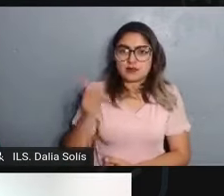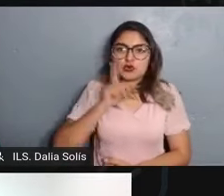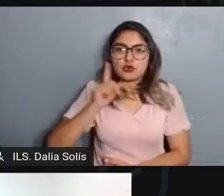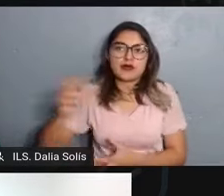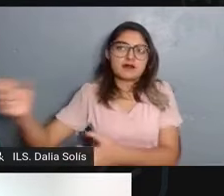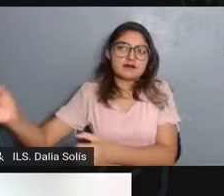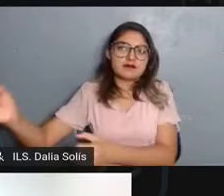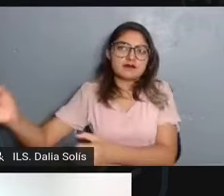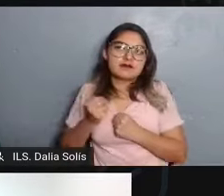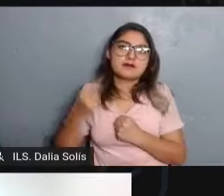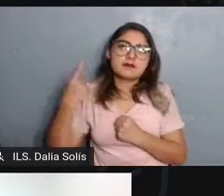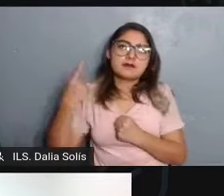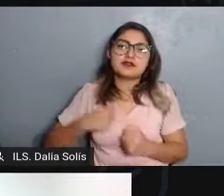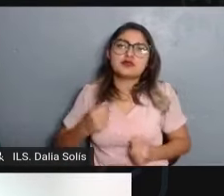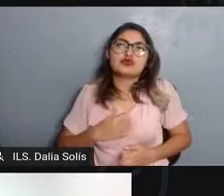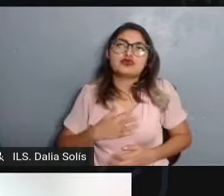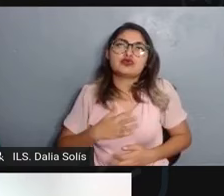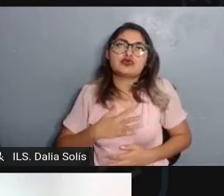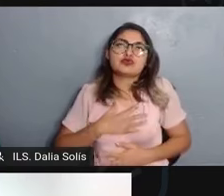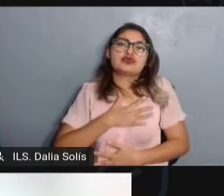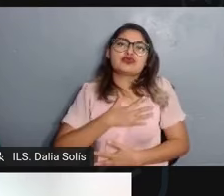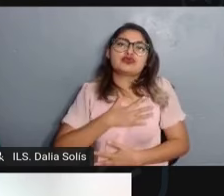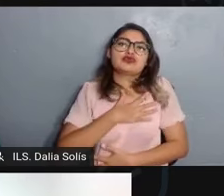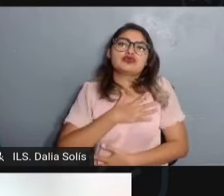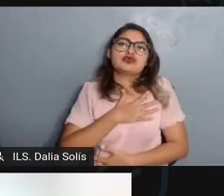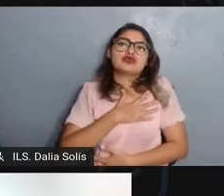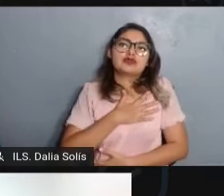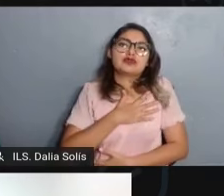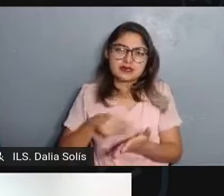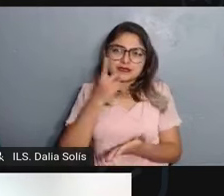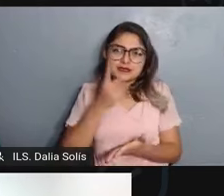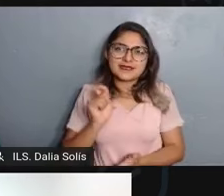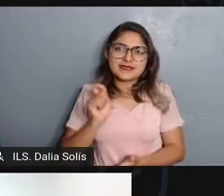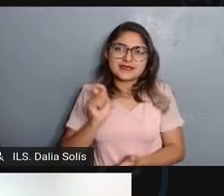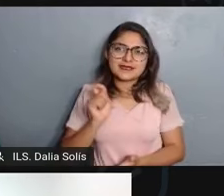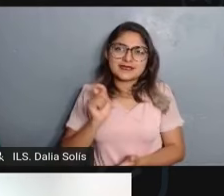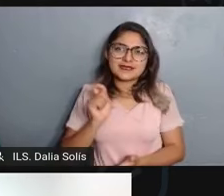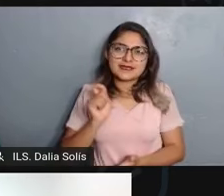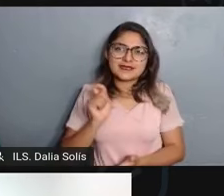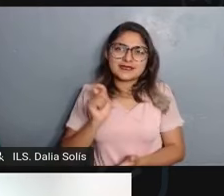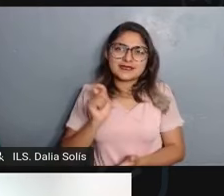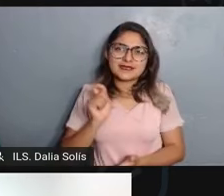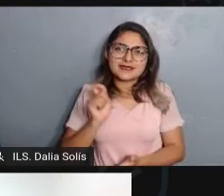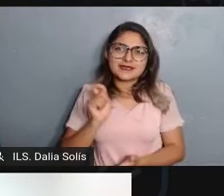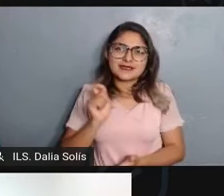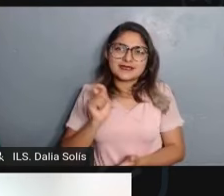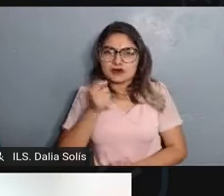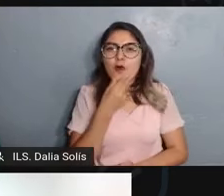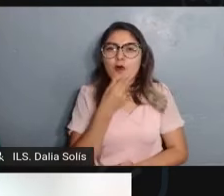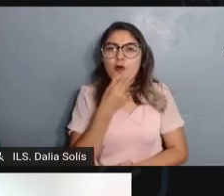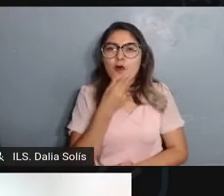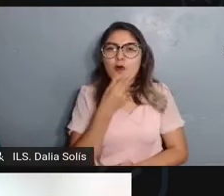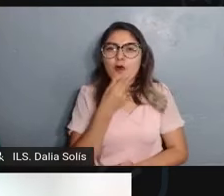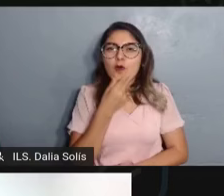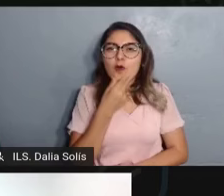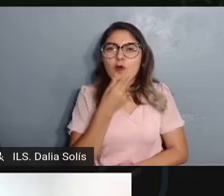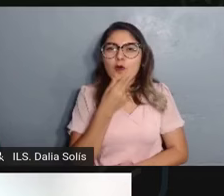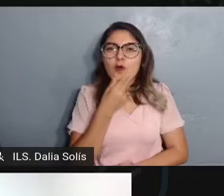envejecida, pero no la mujer. La mujer está para satisfacer. El hombre es el que recibe la satisfacción. Y desde